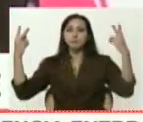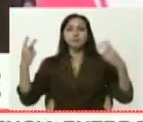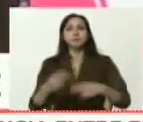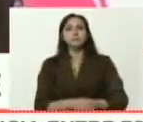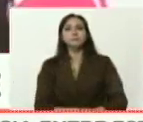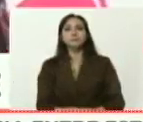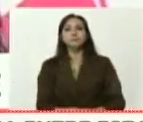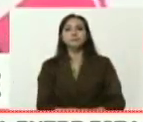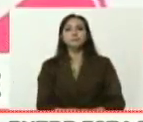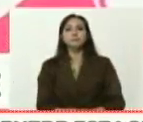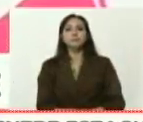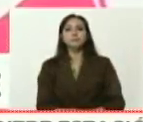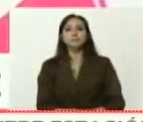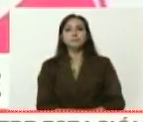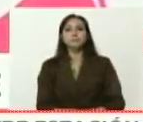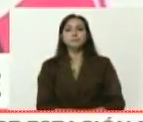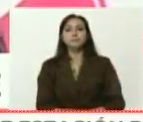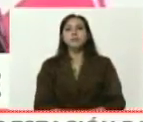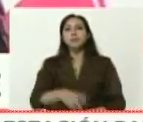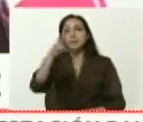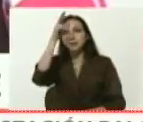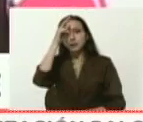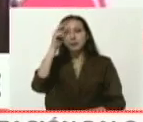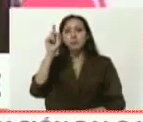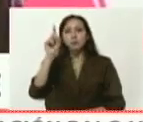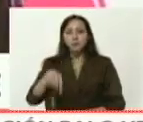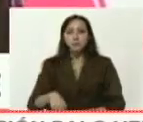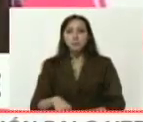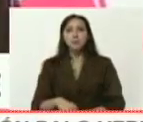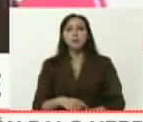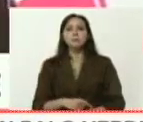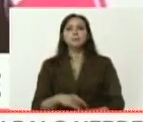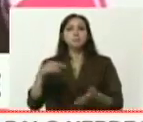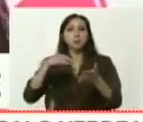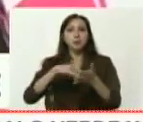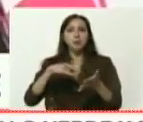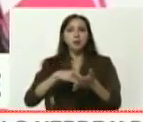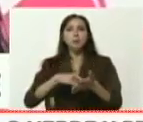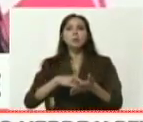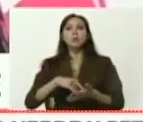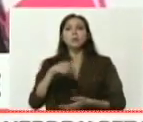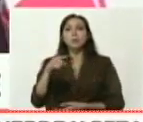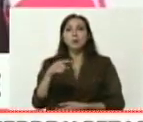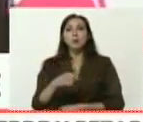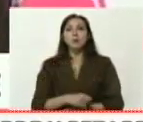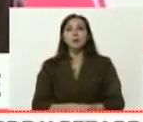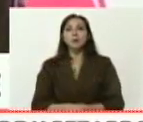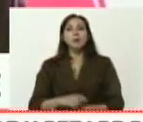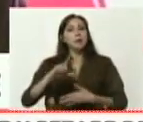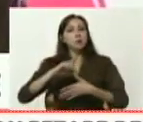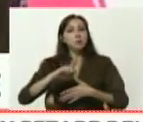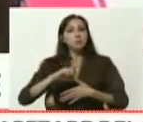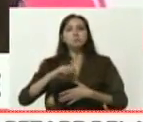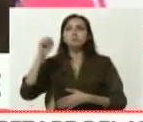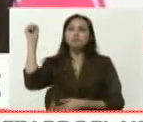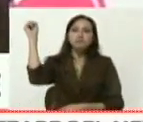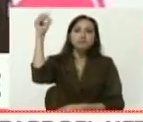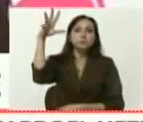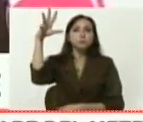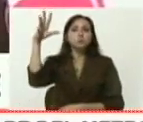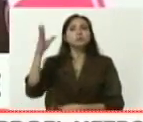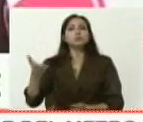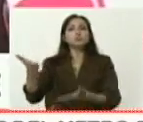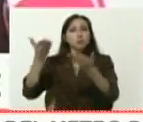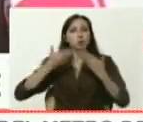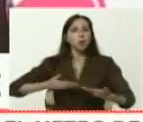brilla en Latinoamérica y los pueblos del sur reciben su luz, su fuerza,